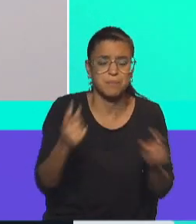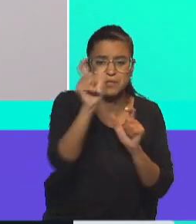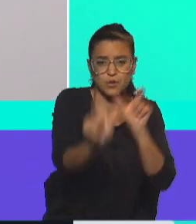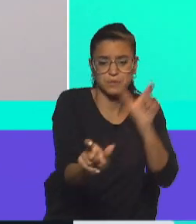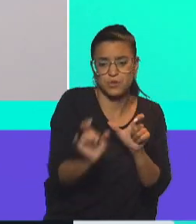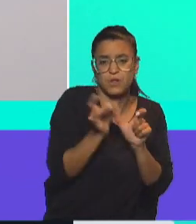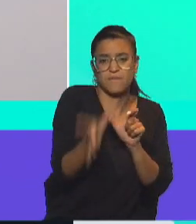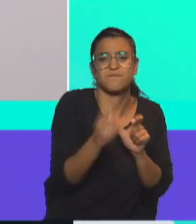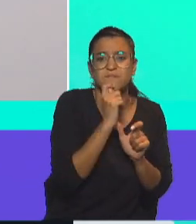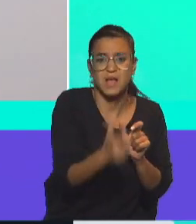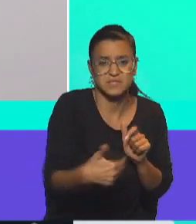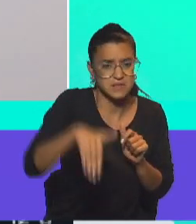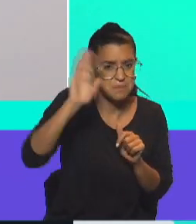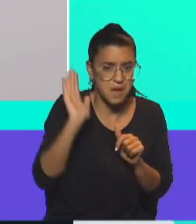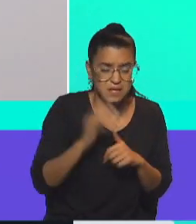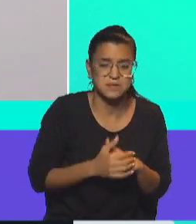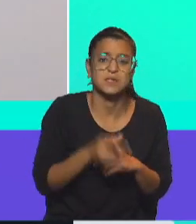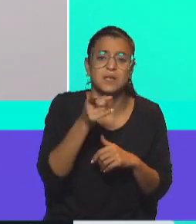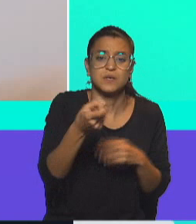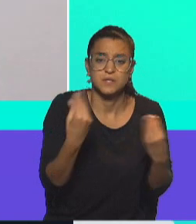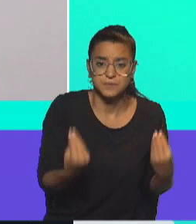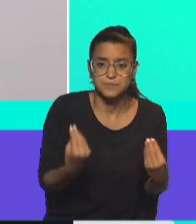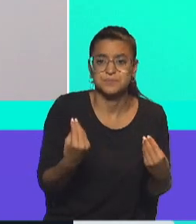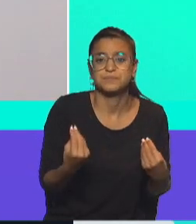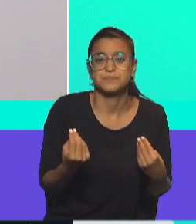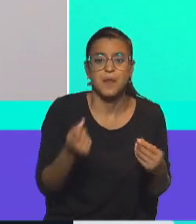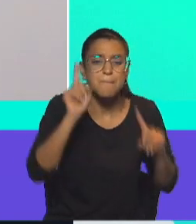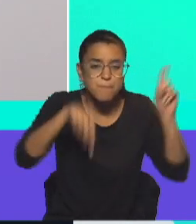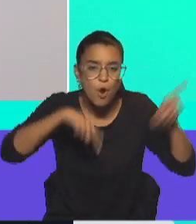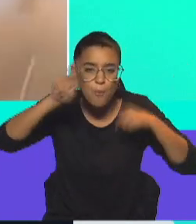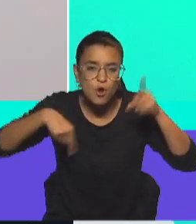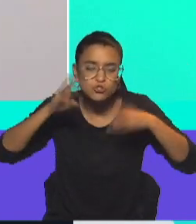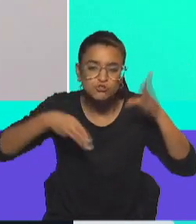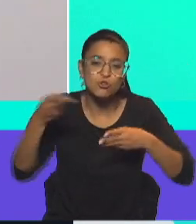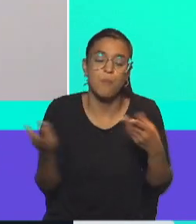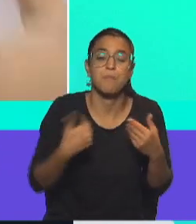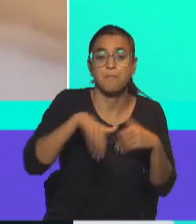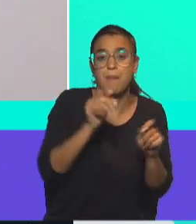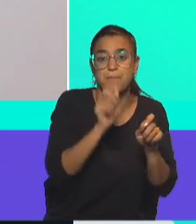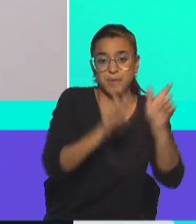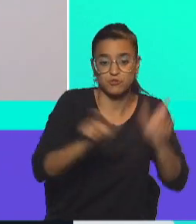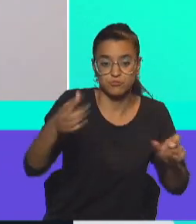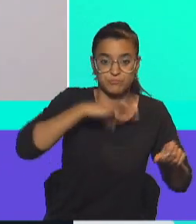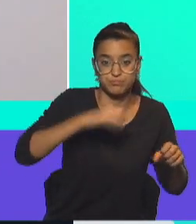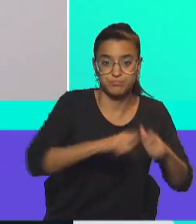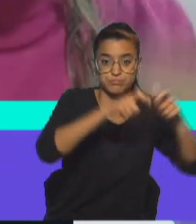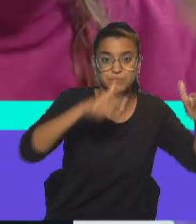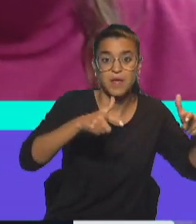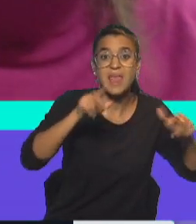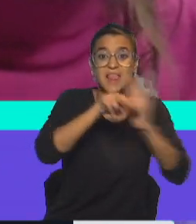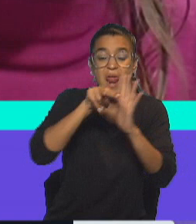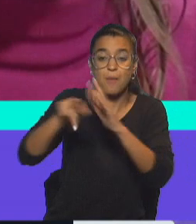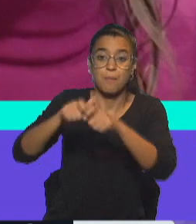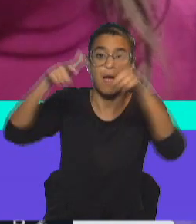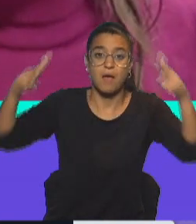persona. Y eso hace que proporcionalmente haya más casos en terapia intensiva y